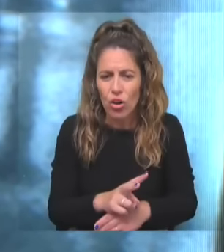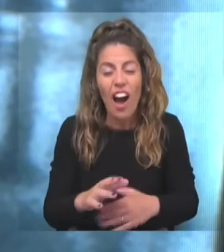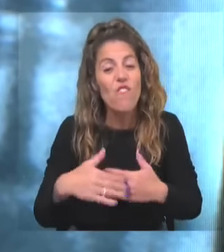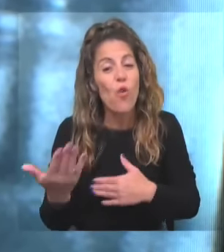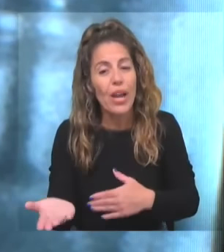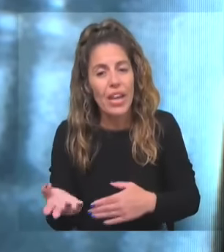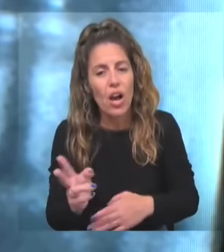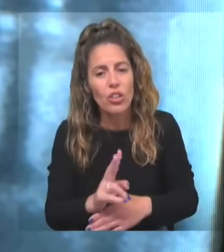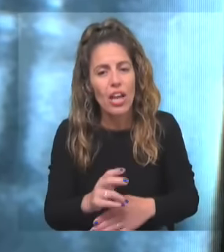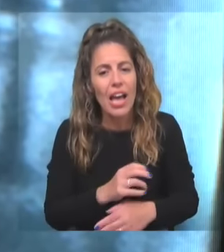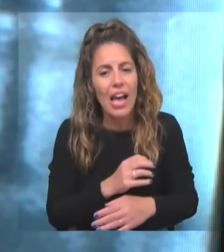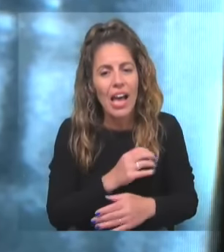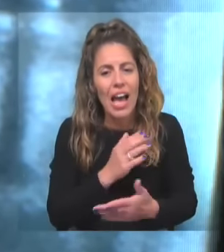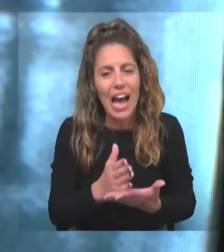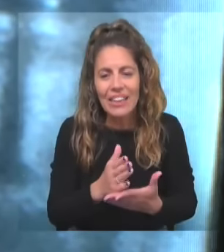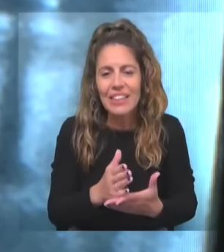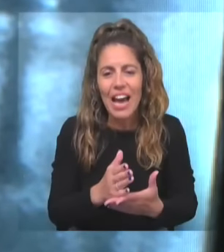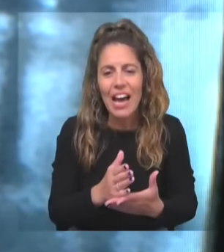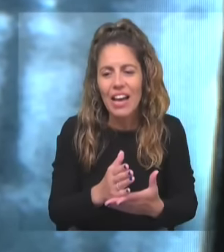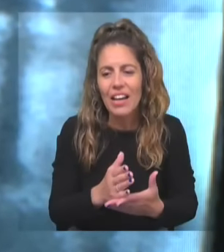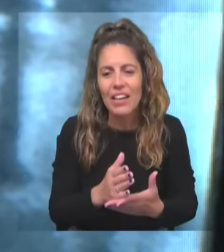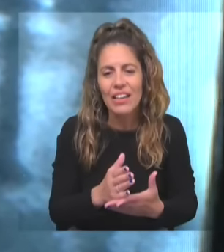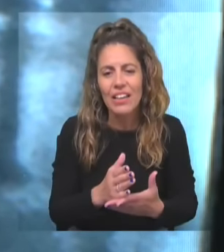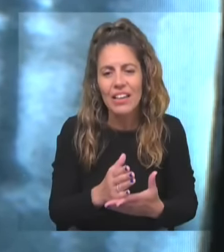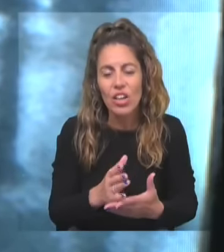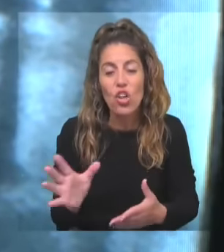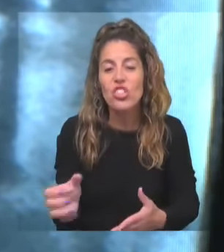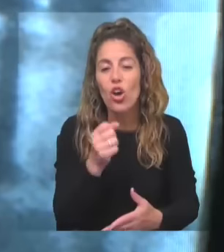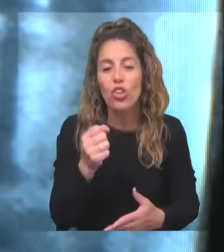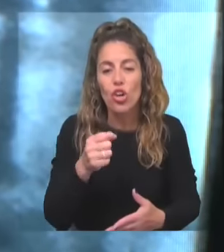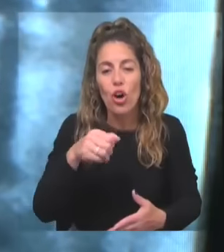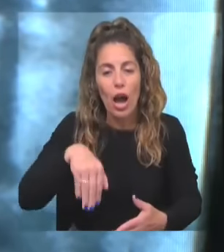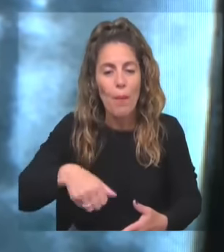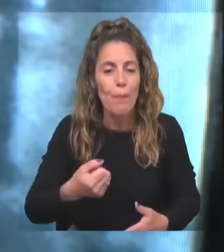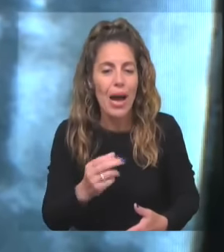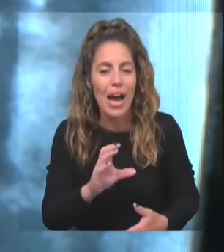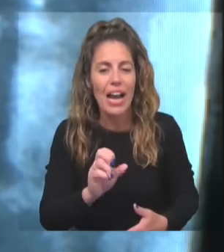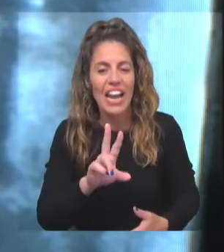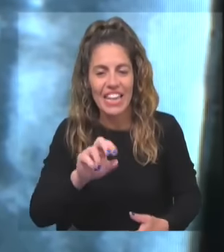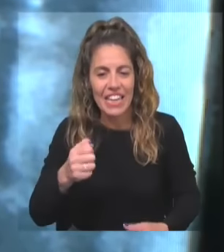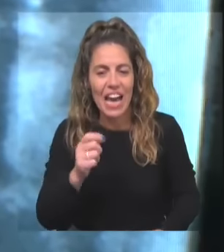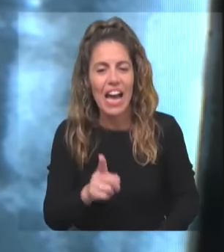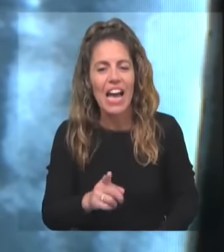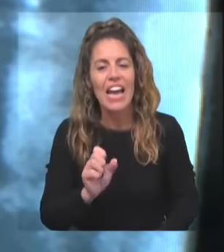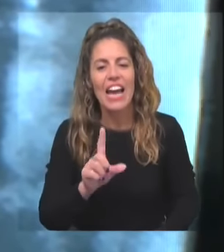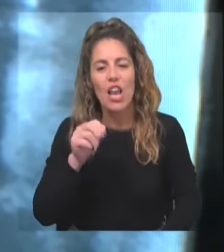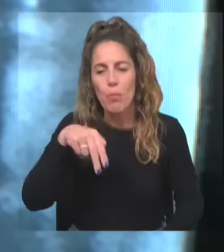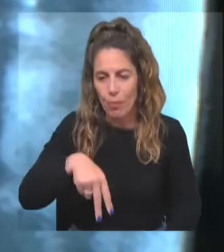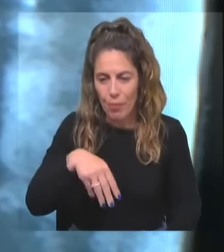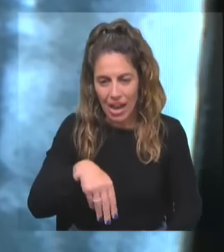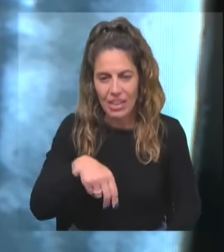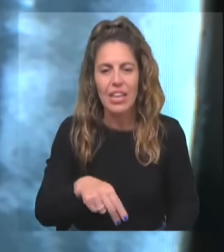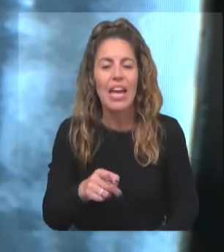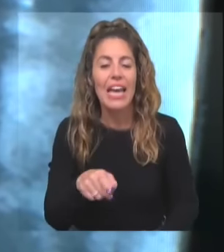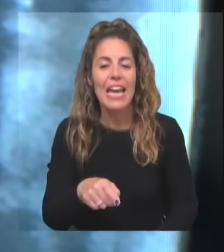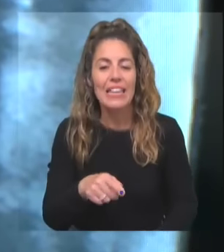prácticamente, hasta que se logró dar con quién era Macarena Gelman. Toda su vida fue así, el ayuno del